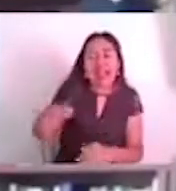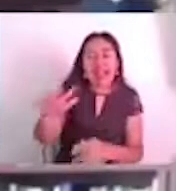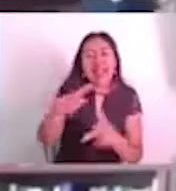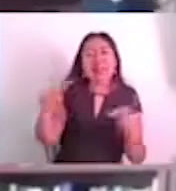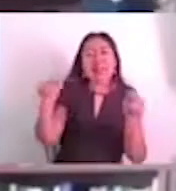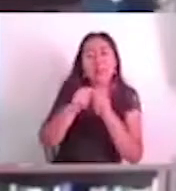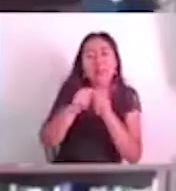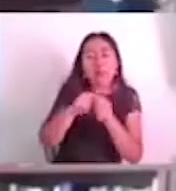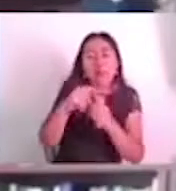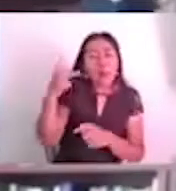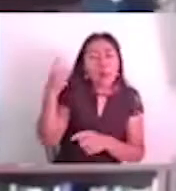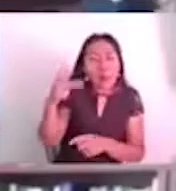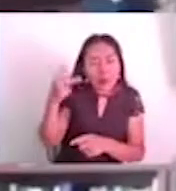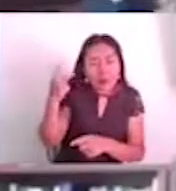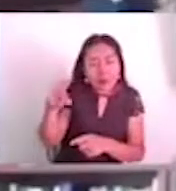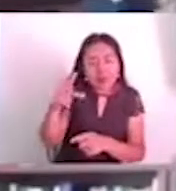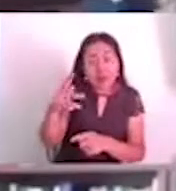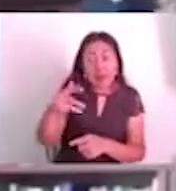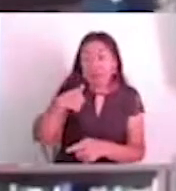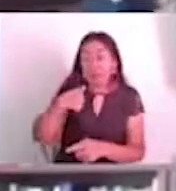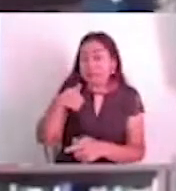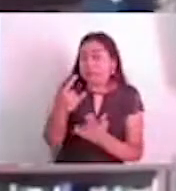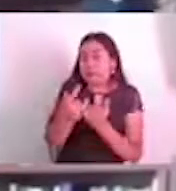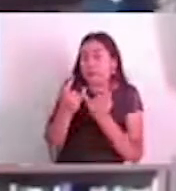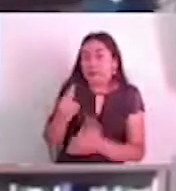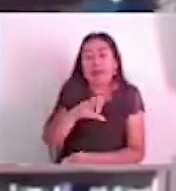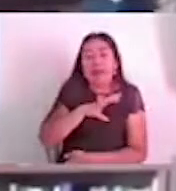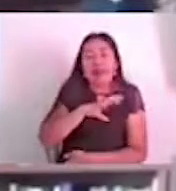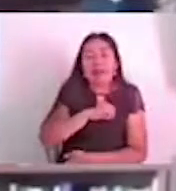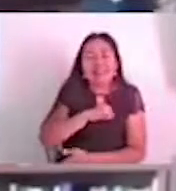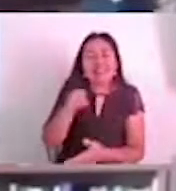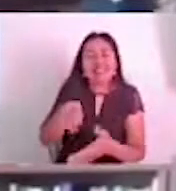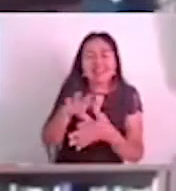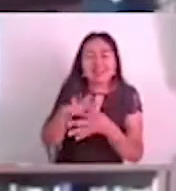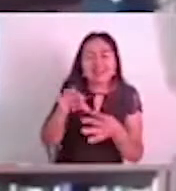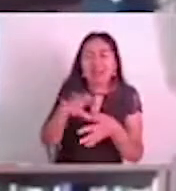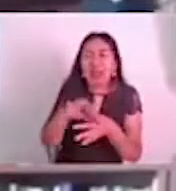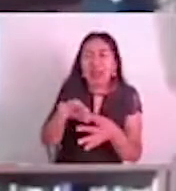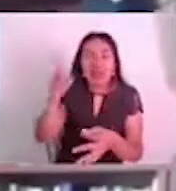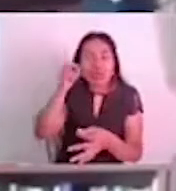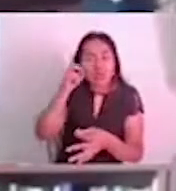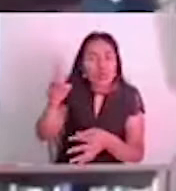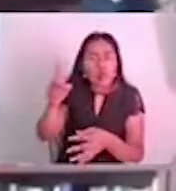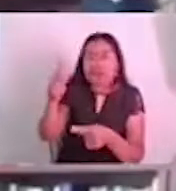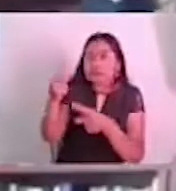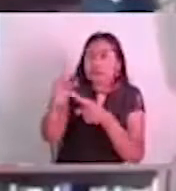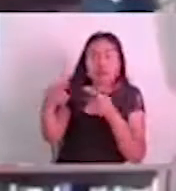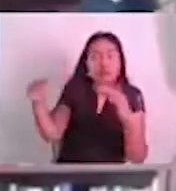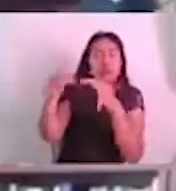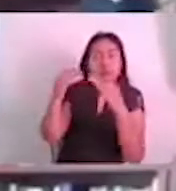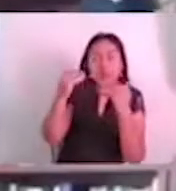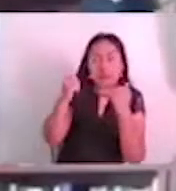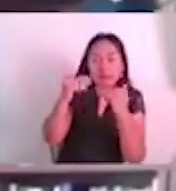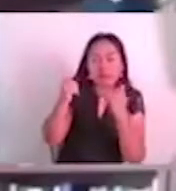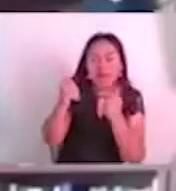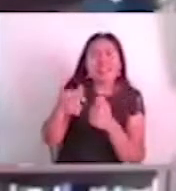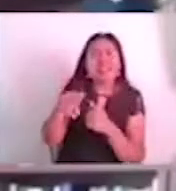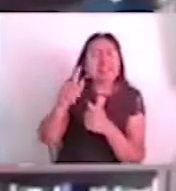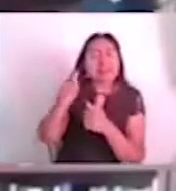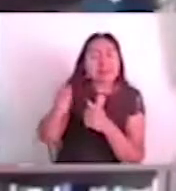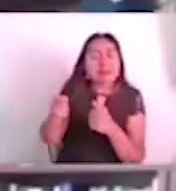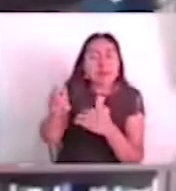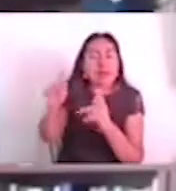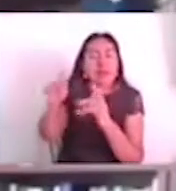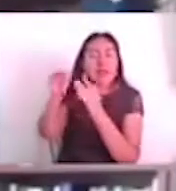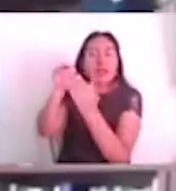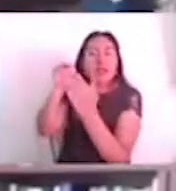una historia que a mí me encanta, que se llama ¿Quién como Dios?, que es la historia de San Miguel Arcángel aplicado a Cacaxtla. Yo participé